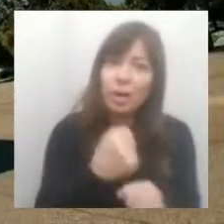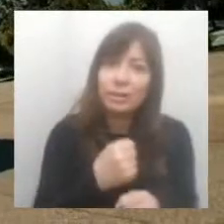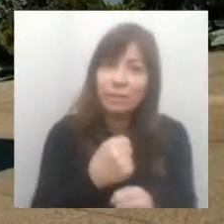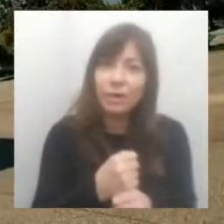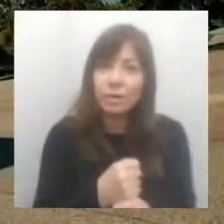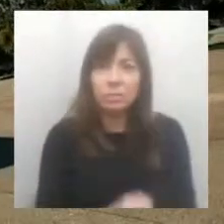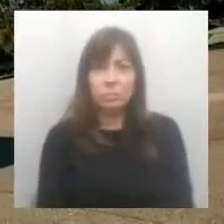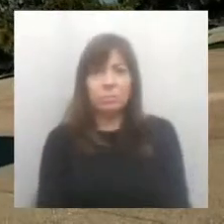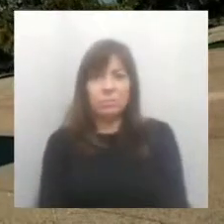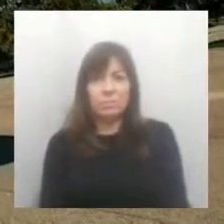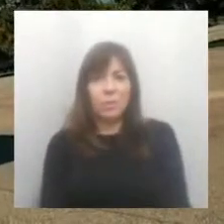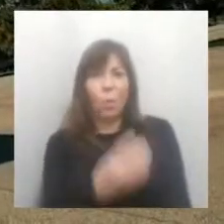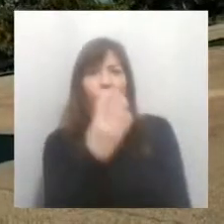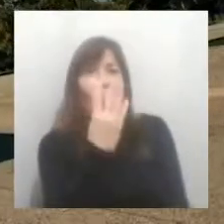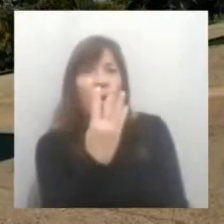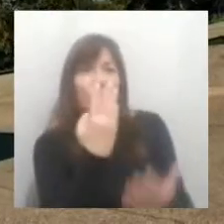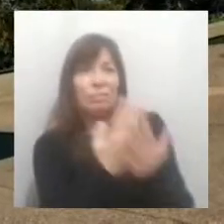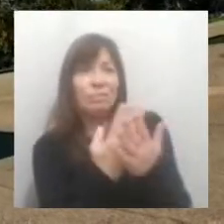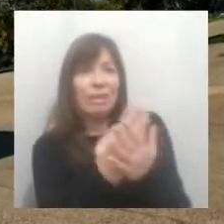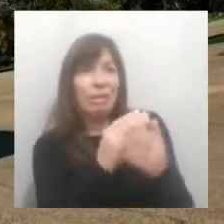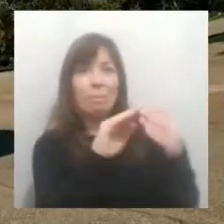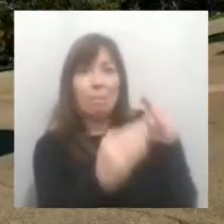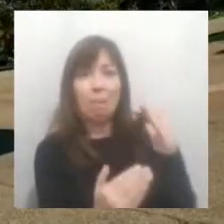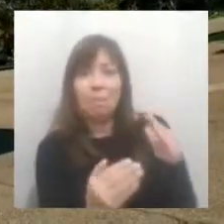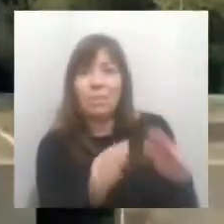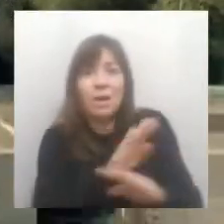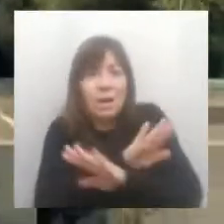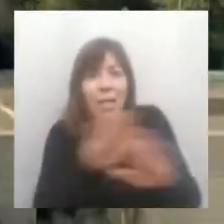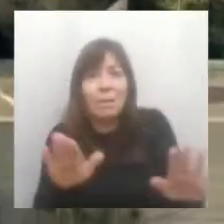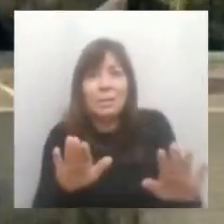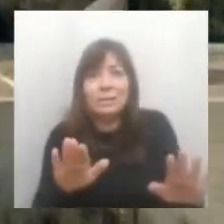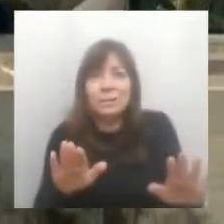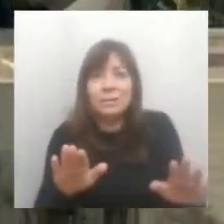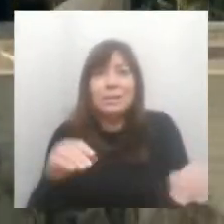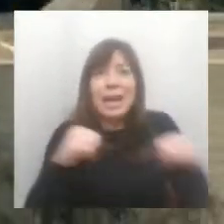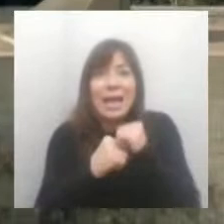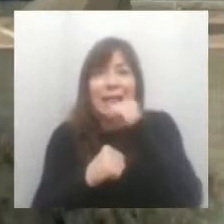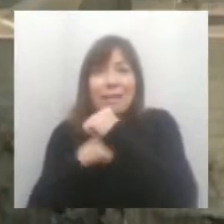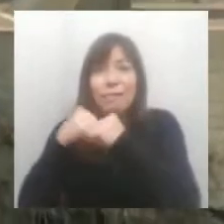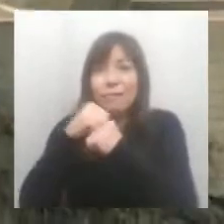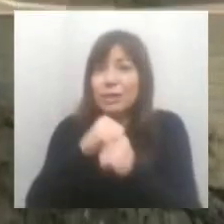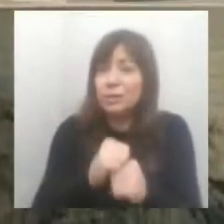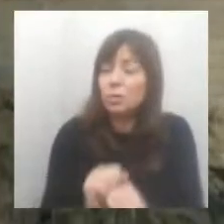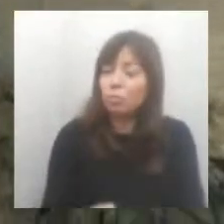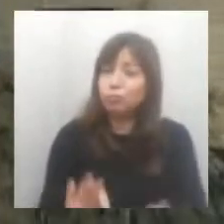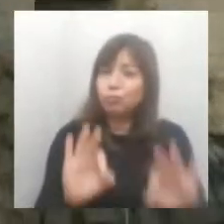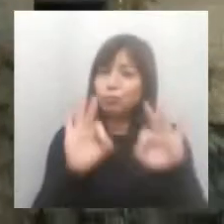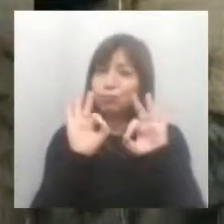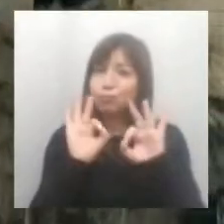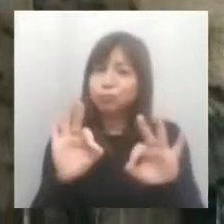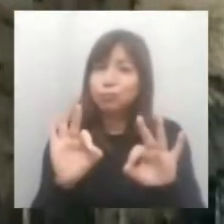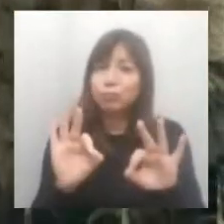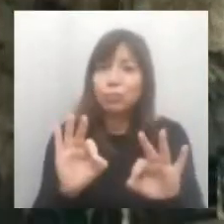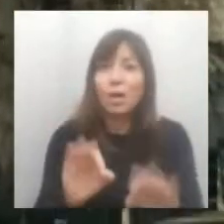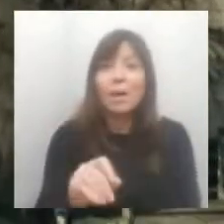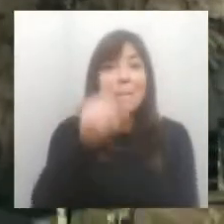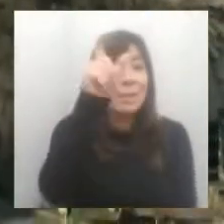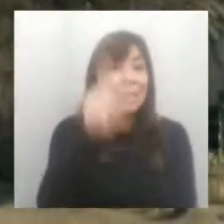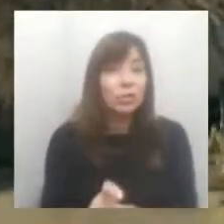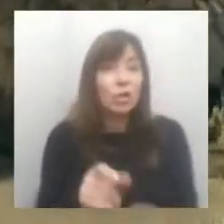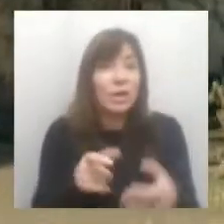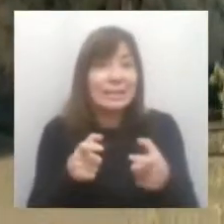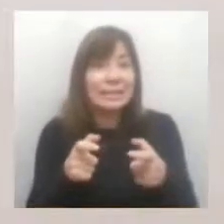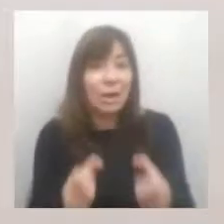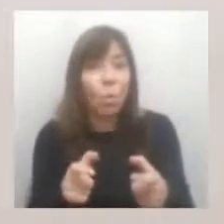4 de los grandes vidrios quebrados, pero el resto del edificio estaba intacto. Y también nos dicen que el personal de seguridad que estaba en ese momento ahí